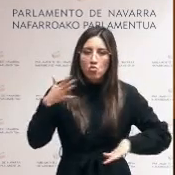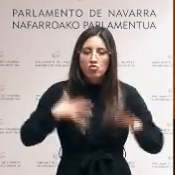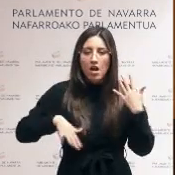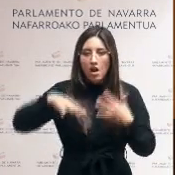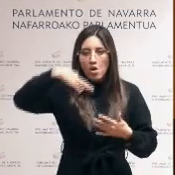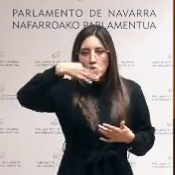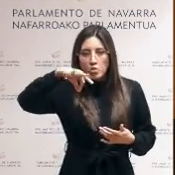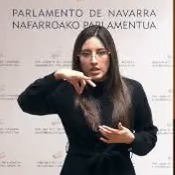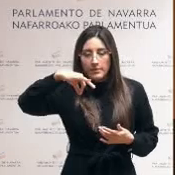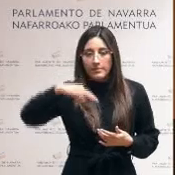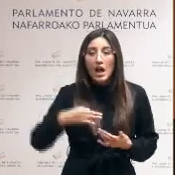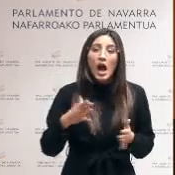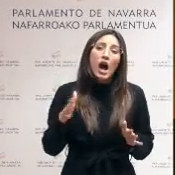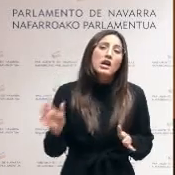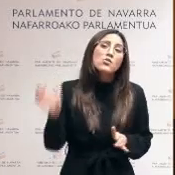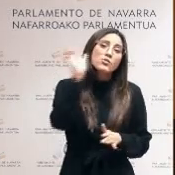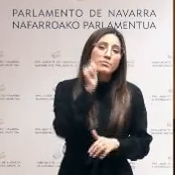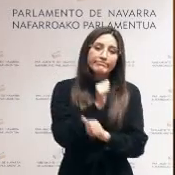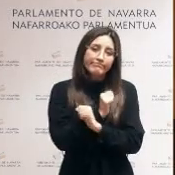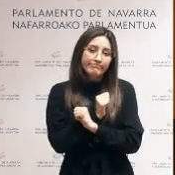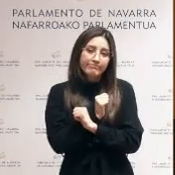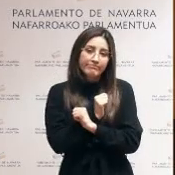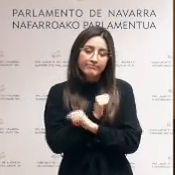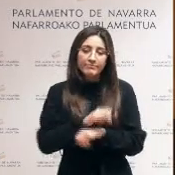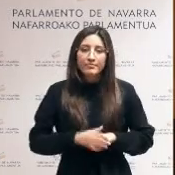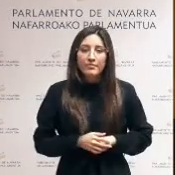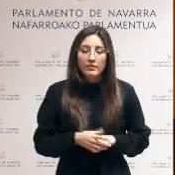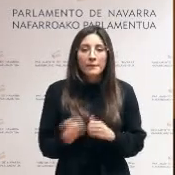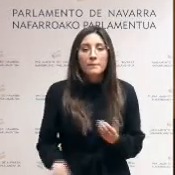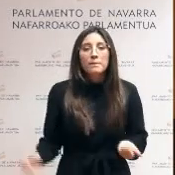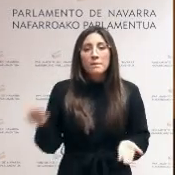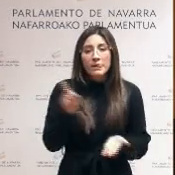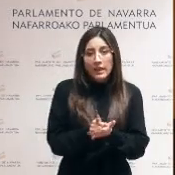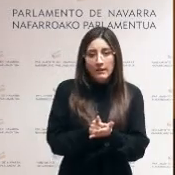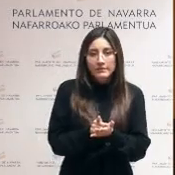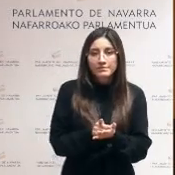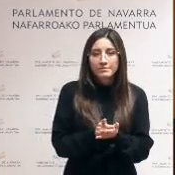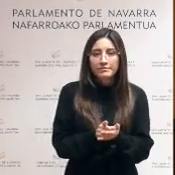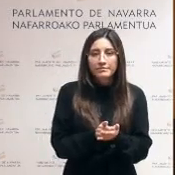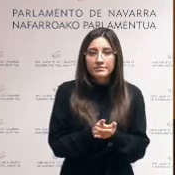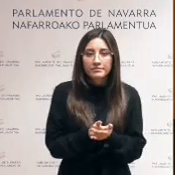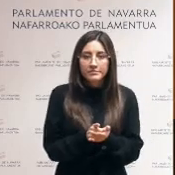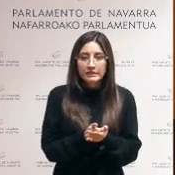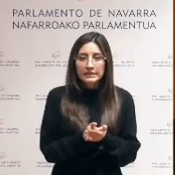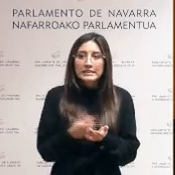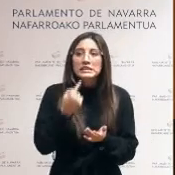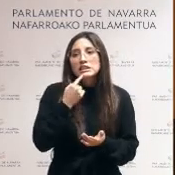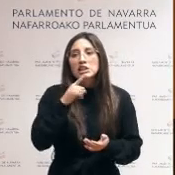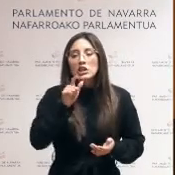hay que esperar a Europa. Una vez más, quienes se llenan la boca hablando de